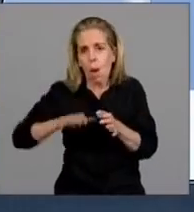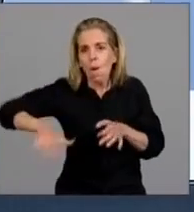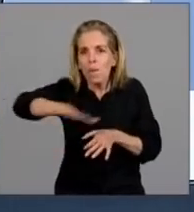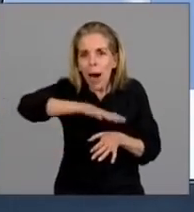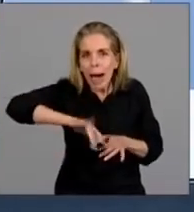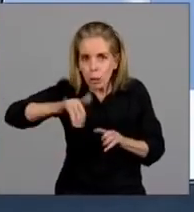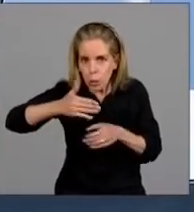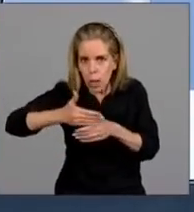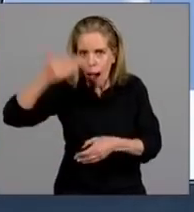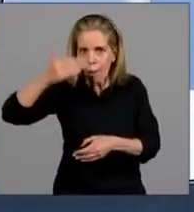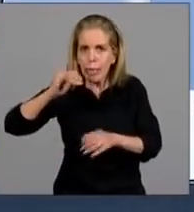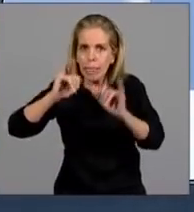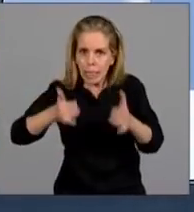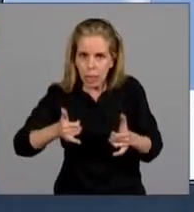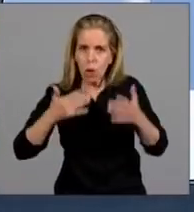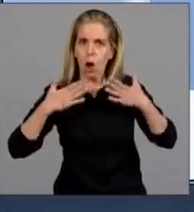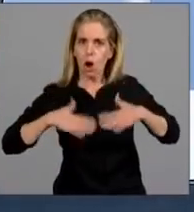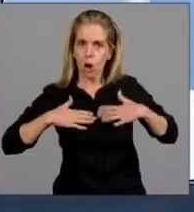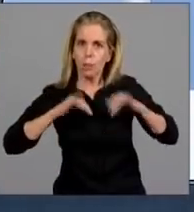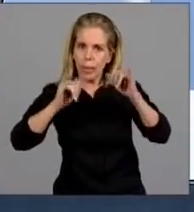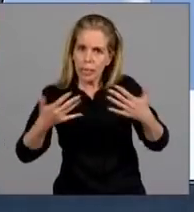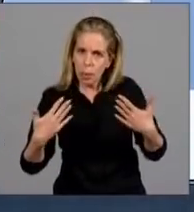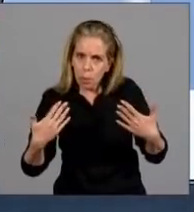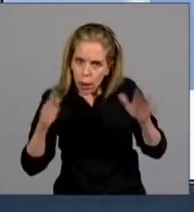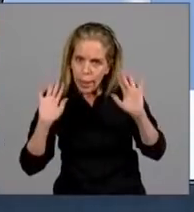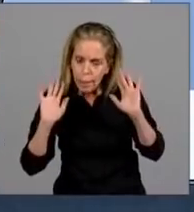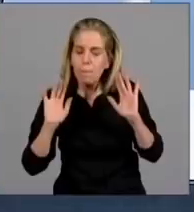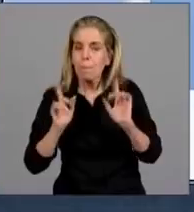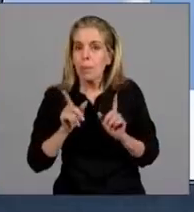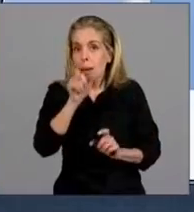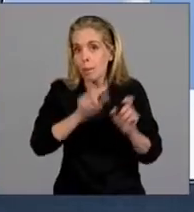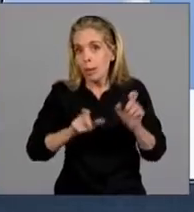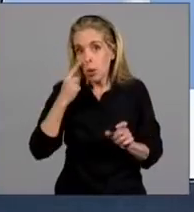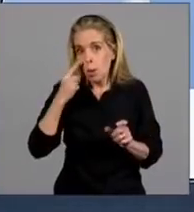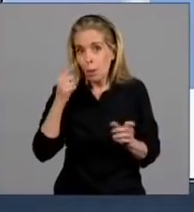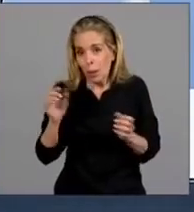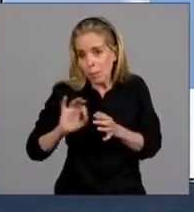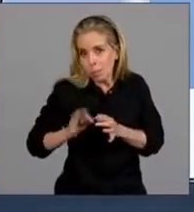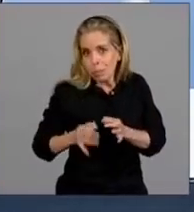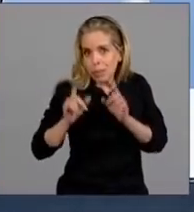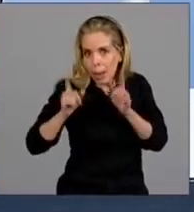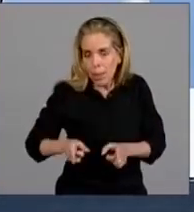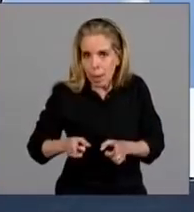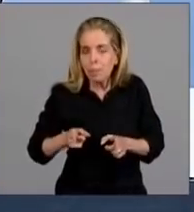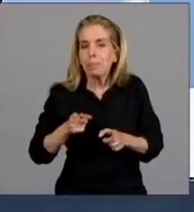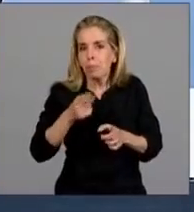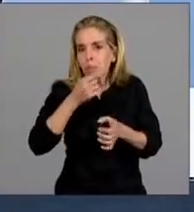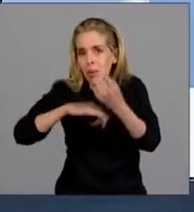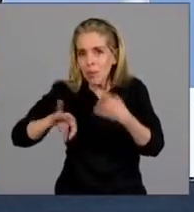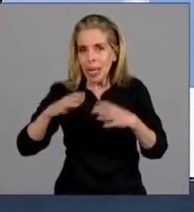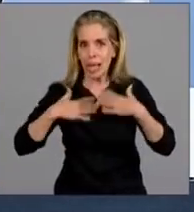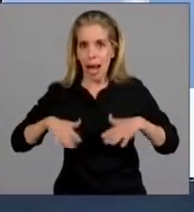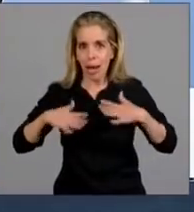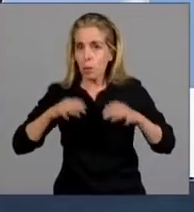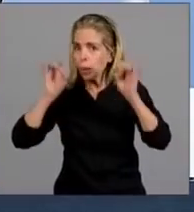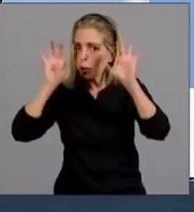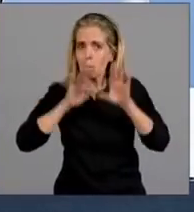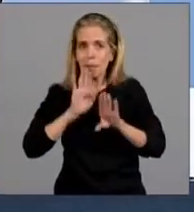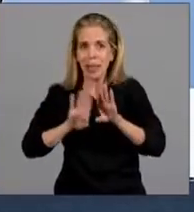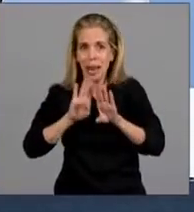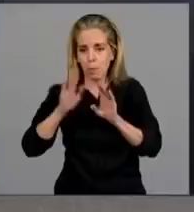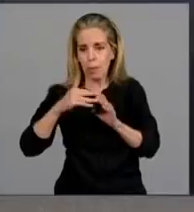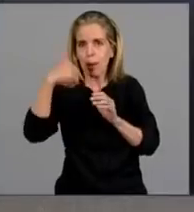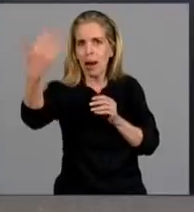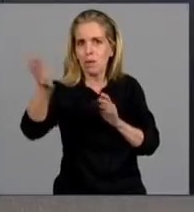de indumentaria, boutiques, barriales con trabajadores barriales, para clientes barriales, que se venda de la puerta para